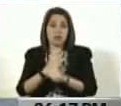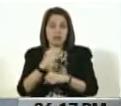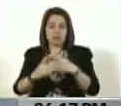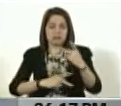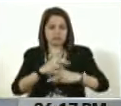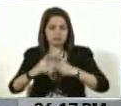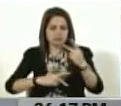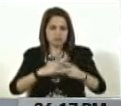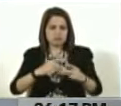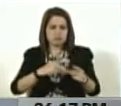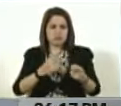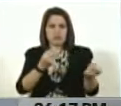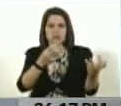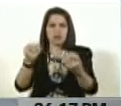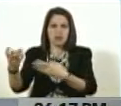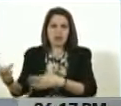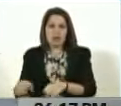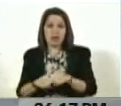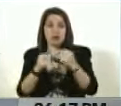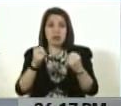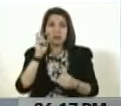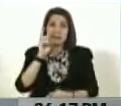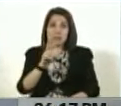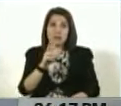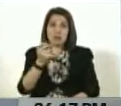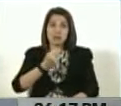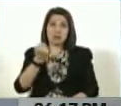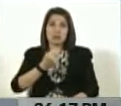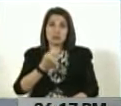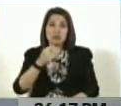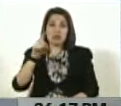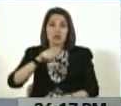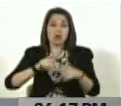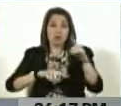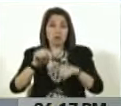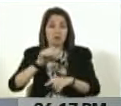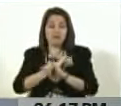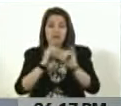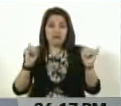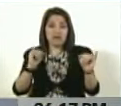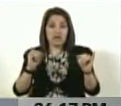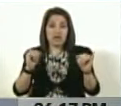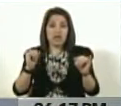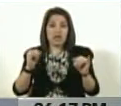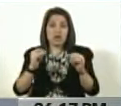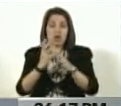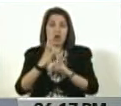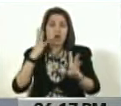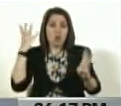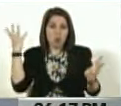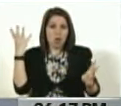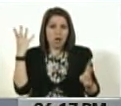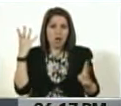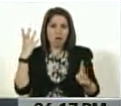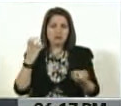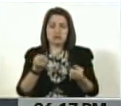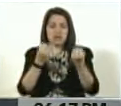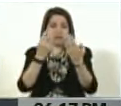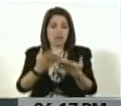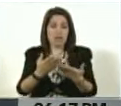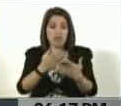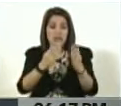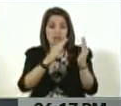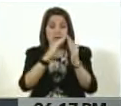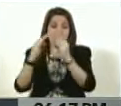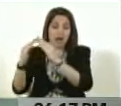distribución del pan. Sí se ve que hay esto, pues se terminaron las colas, se le está dando el pan a su casa, a cada